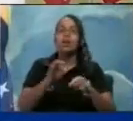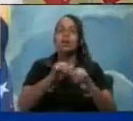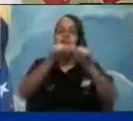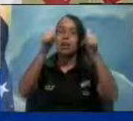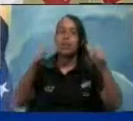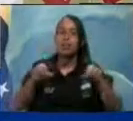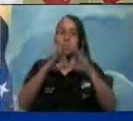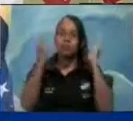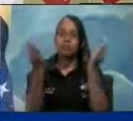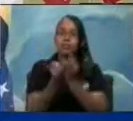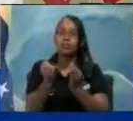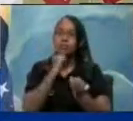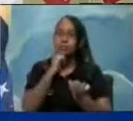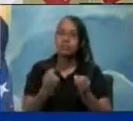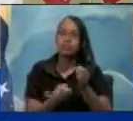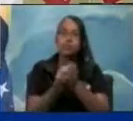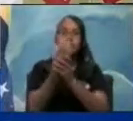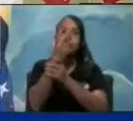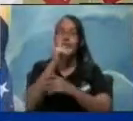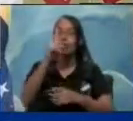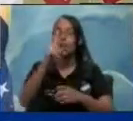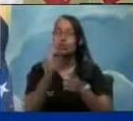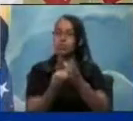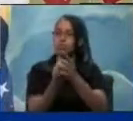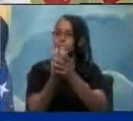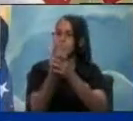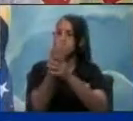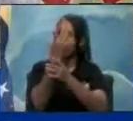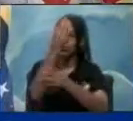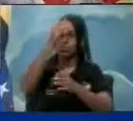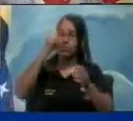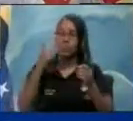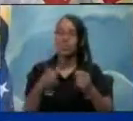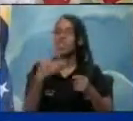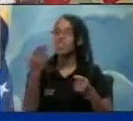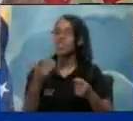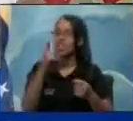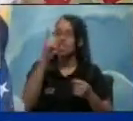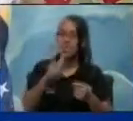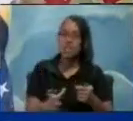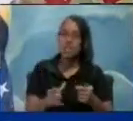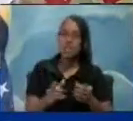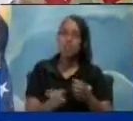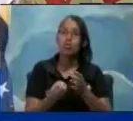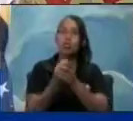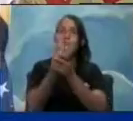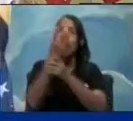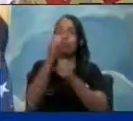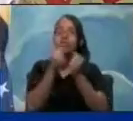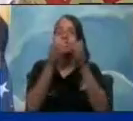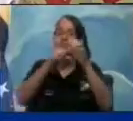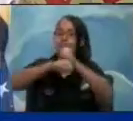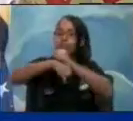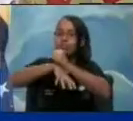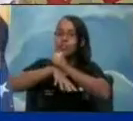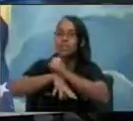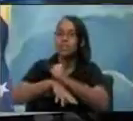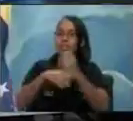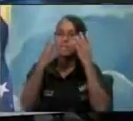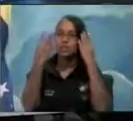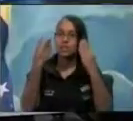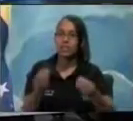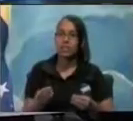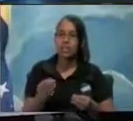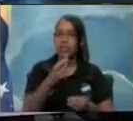como la raíz de un árbol. ¿Qué sería de una mata de mango sin raíz, Maelito? Papá, se seca totalmente,